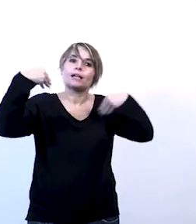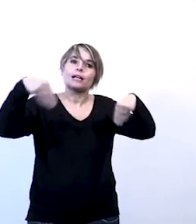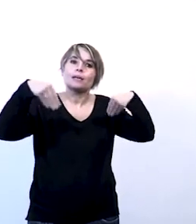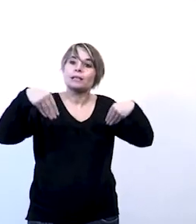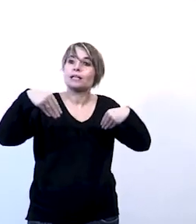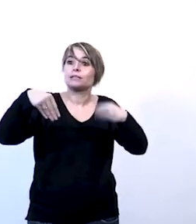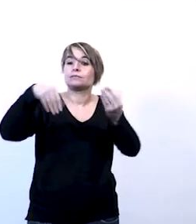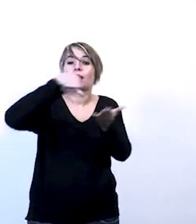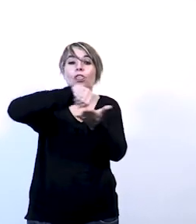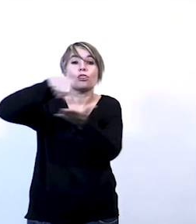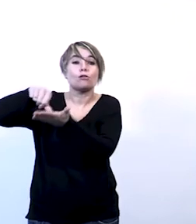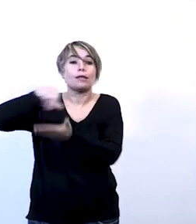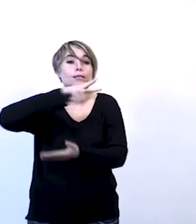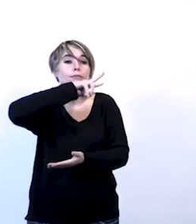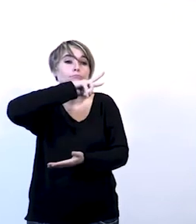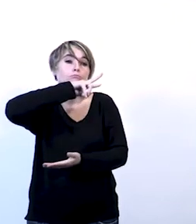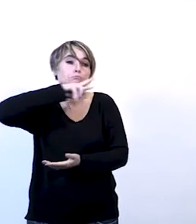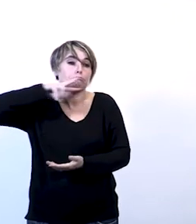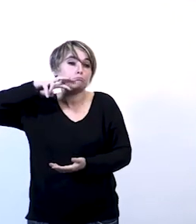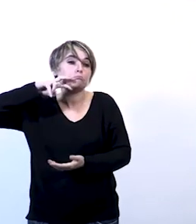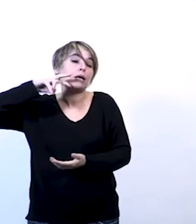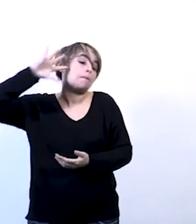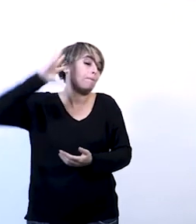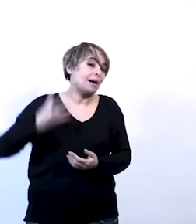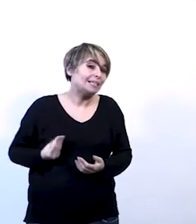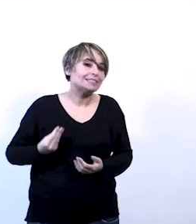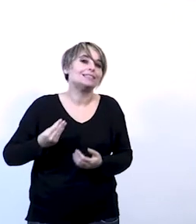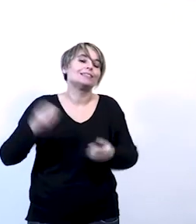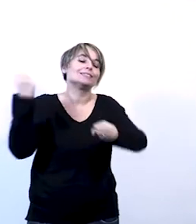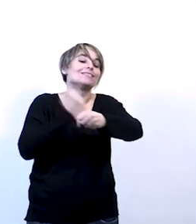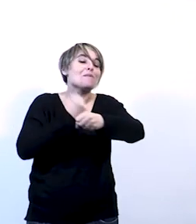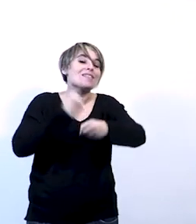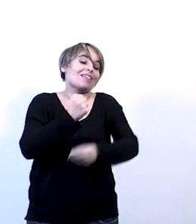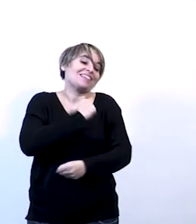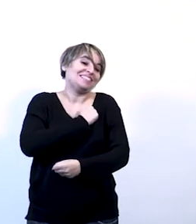ciudades palestinas, que son emblema, ¿no?, de la Navidad cristiana,